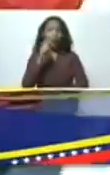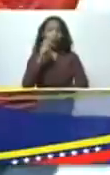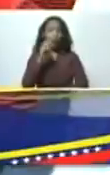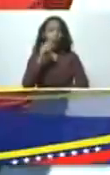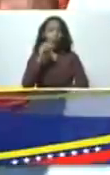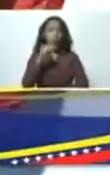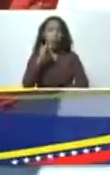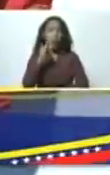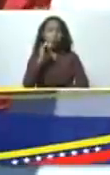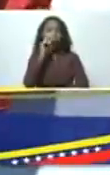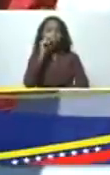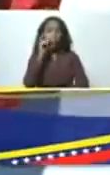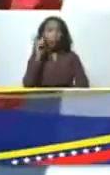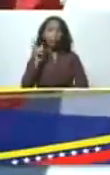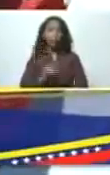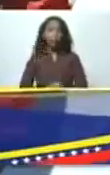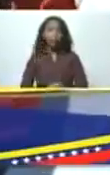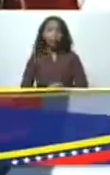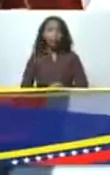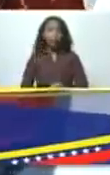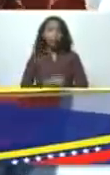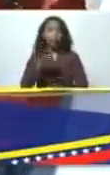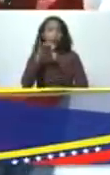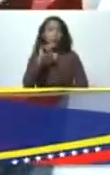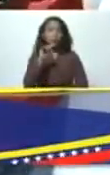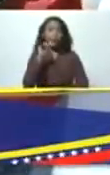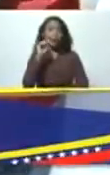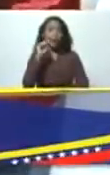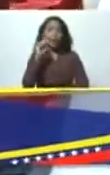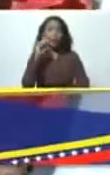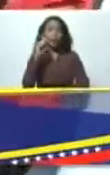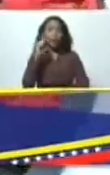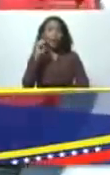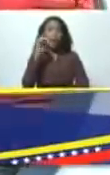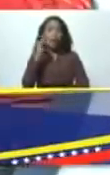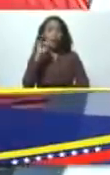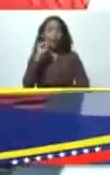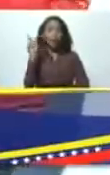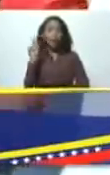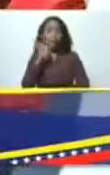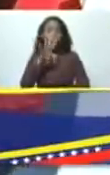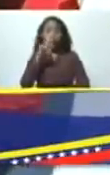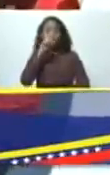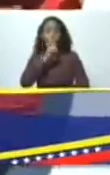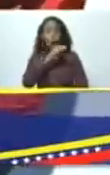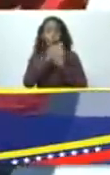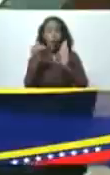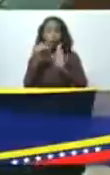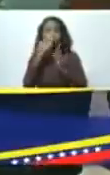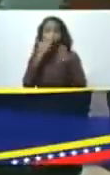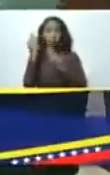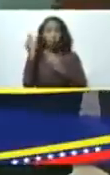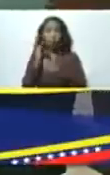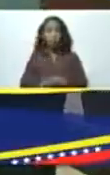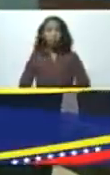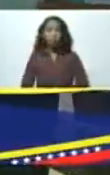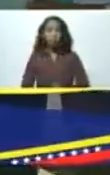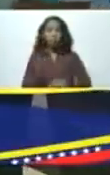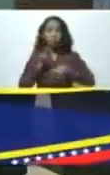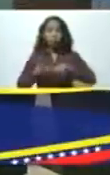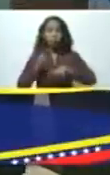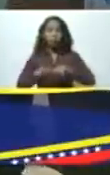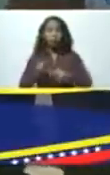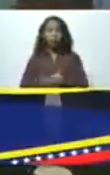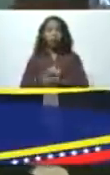Tadashi. Yataro Takeshi. ¿Yatari Katachi? Yataro Takeshi, presidente. ¿Qué edad tienen? 4 años y medio y año y medio, presidente. Oye, qué bello, vale. Y ya